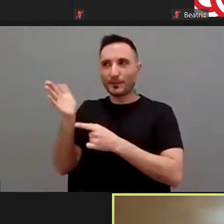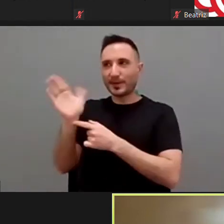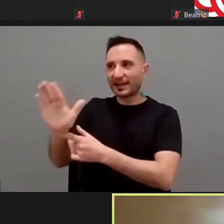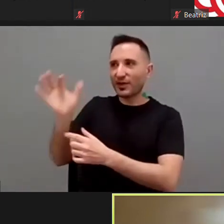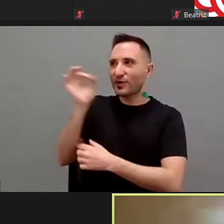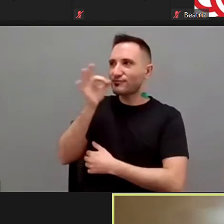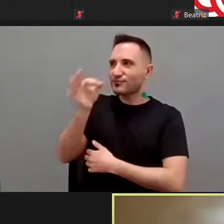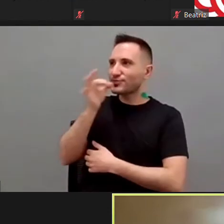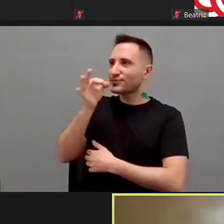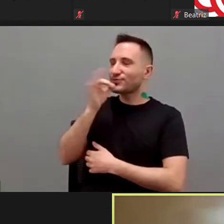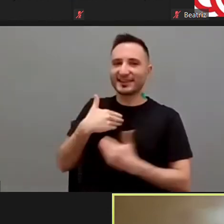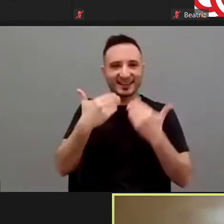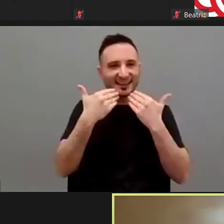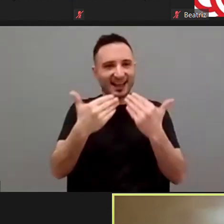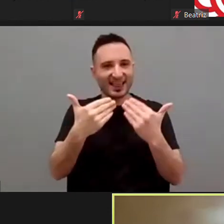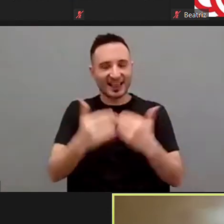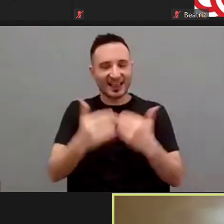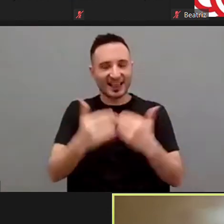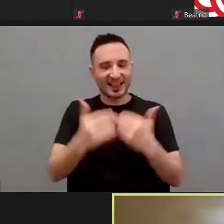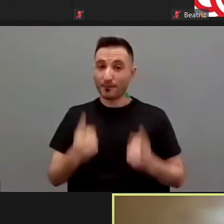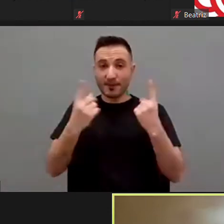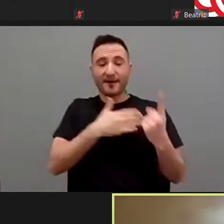en primer lugar quisiera